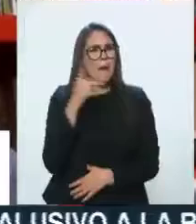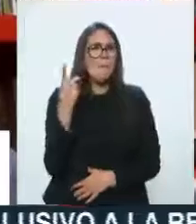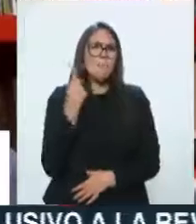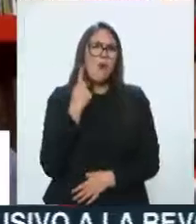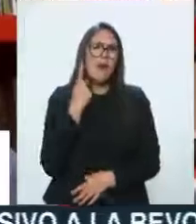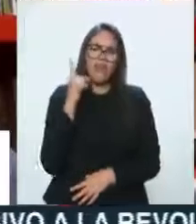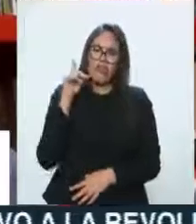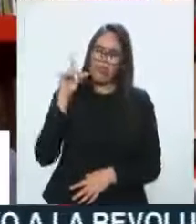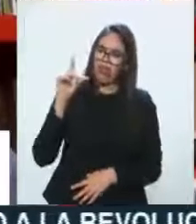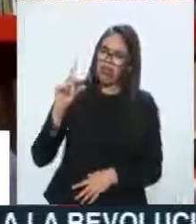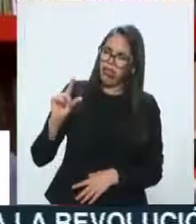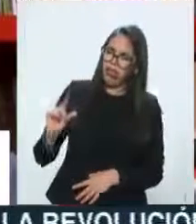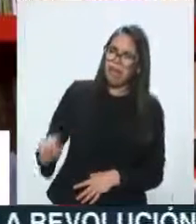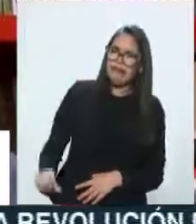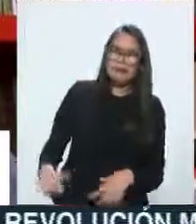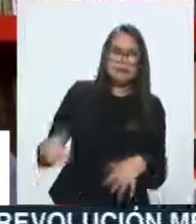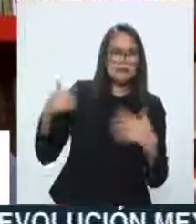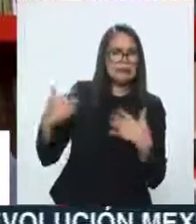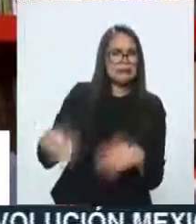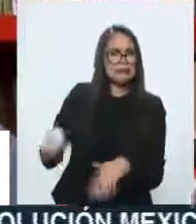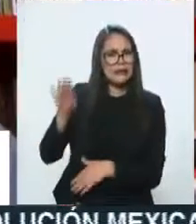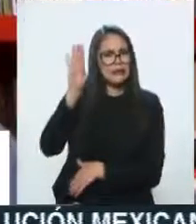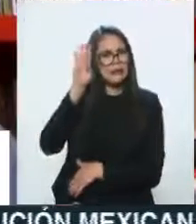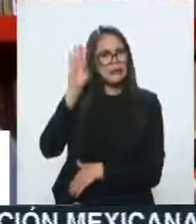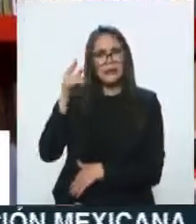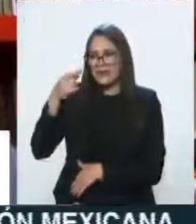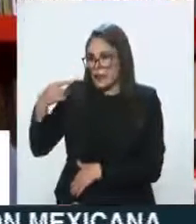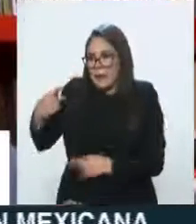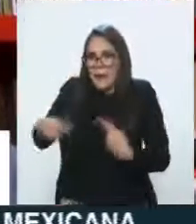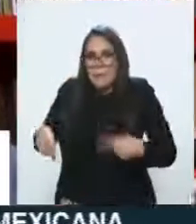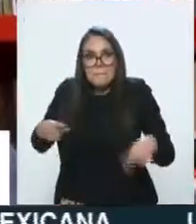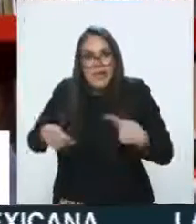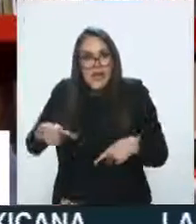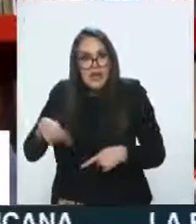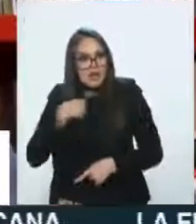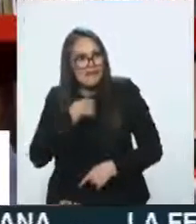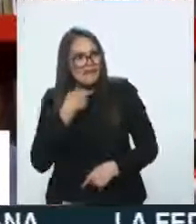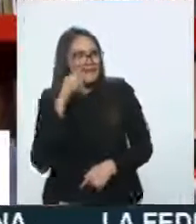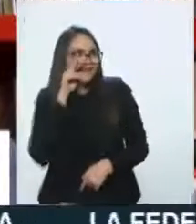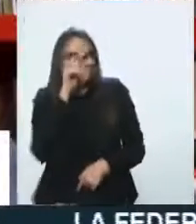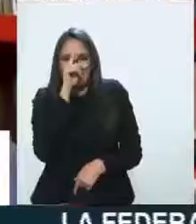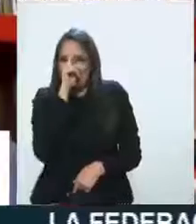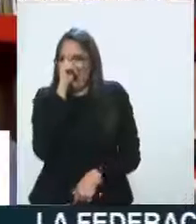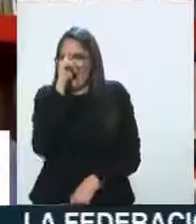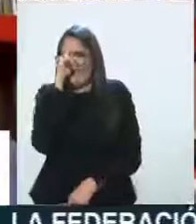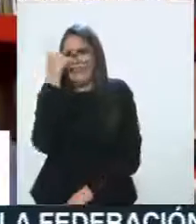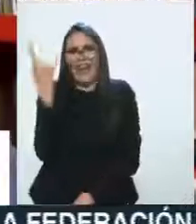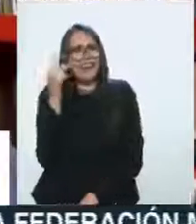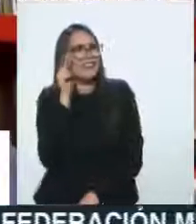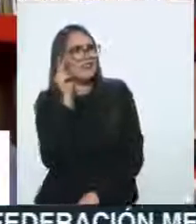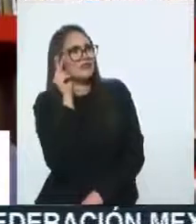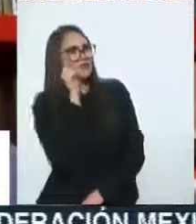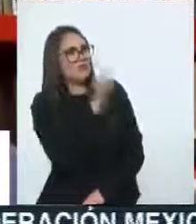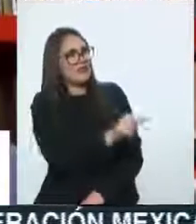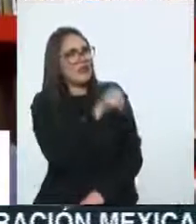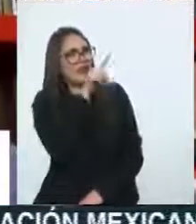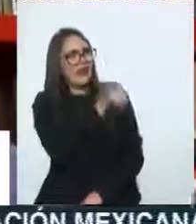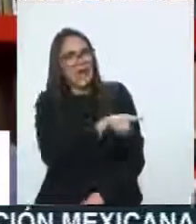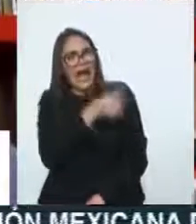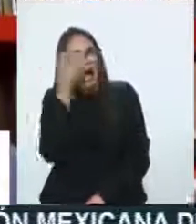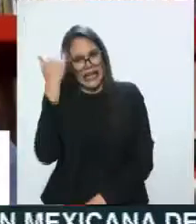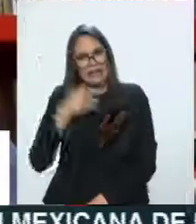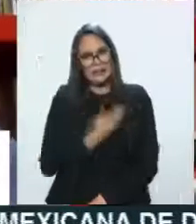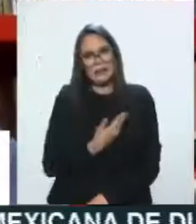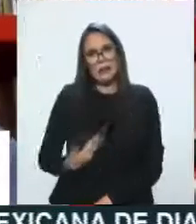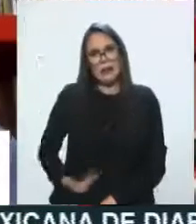política, que digamos desde afuera se veía que Peña Nieto era un gerente, digamos, de los intereses que lo